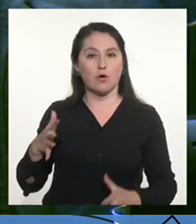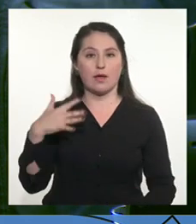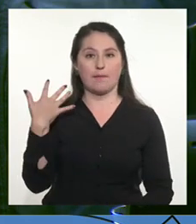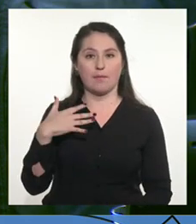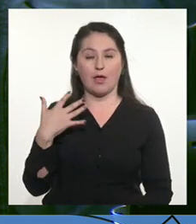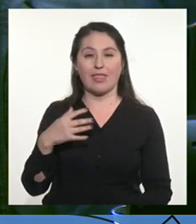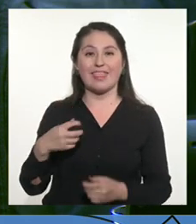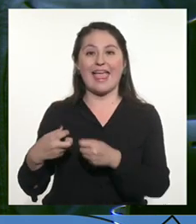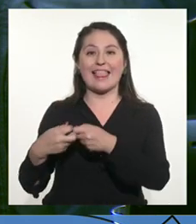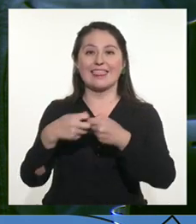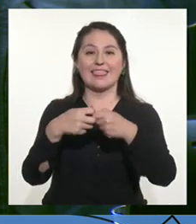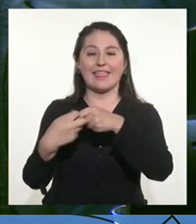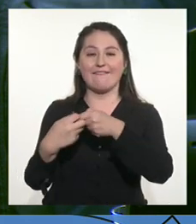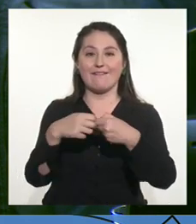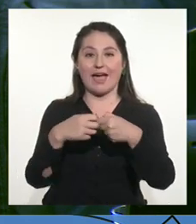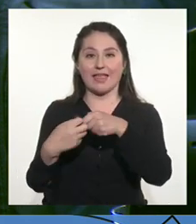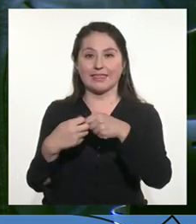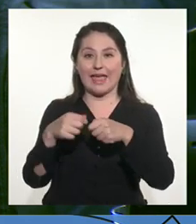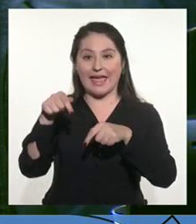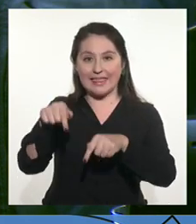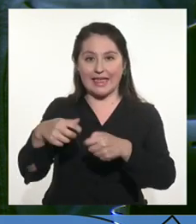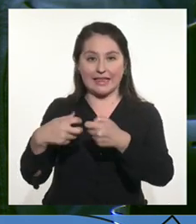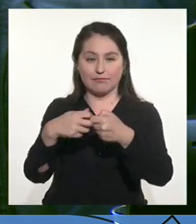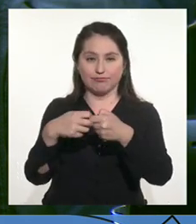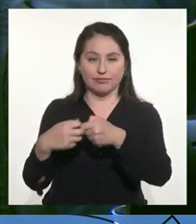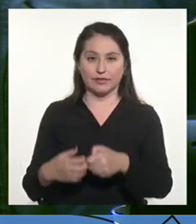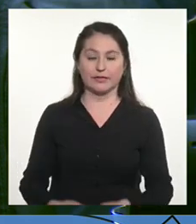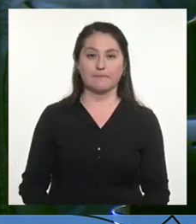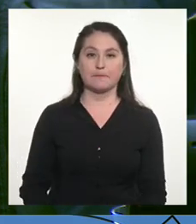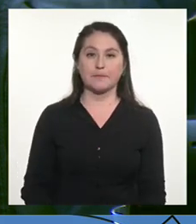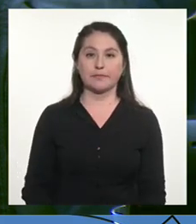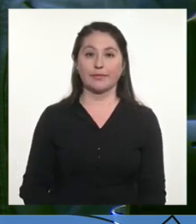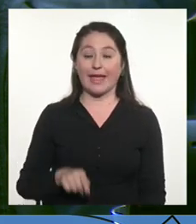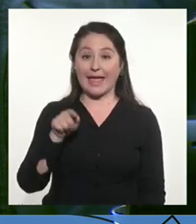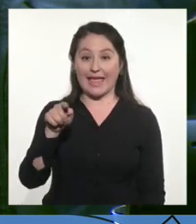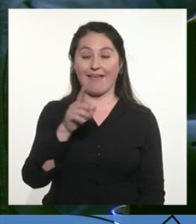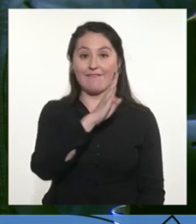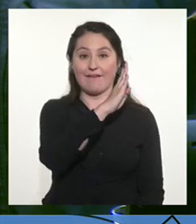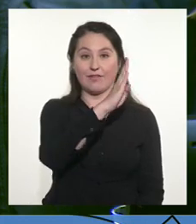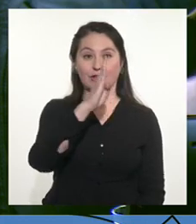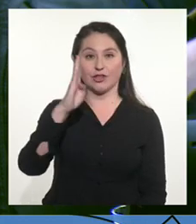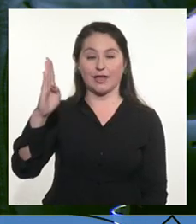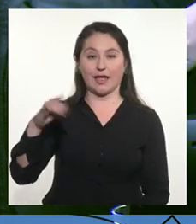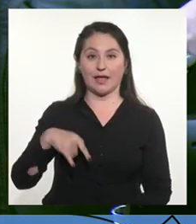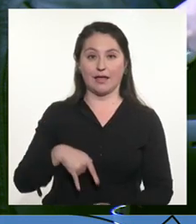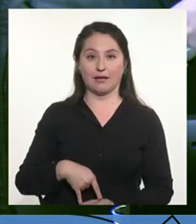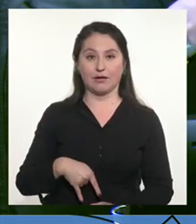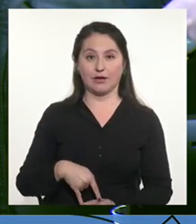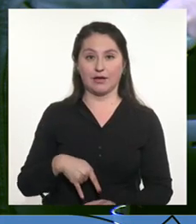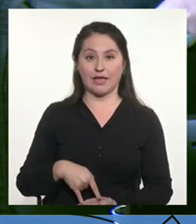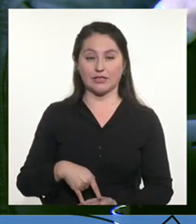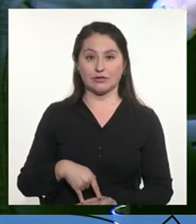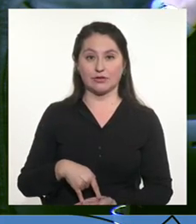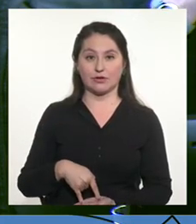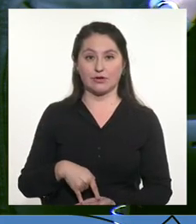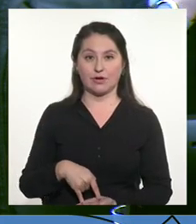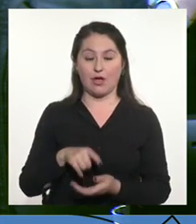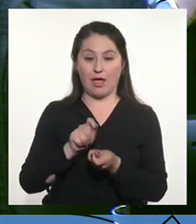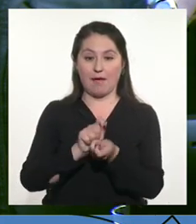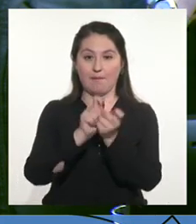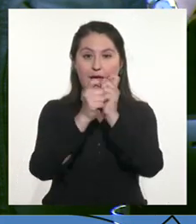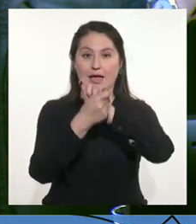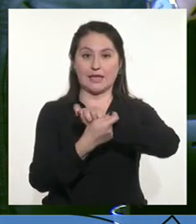el debate en el debate en esta discusión que es que la biblioteca pasa de este congreso nacional pasa a tener